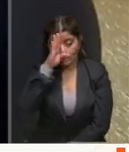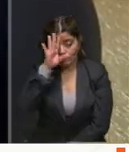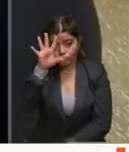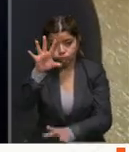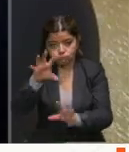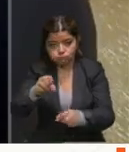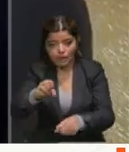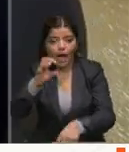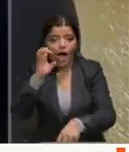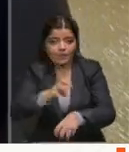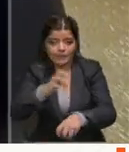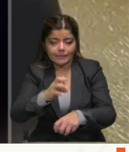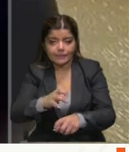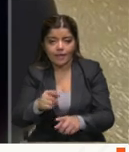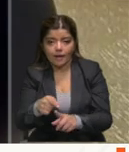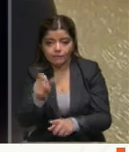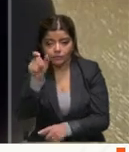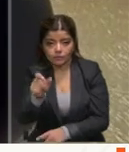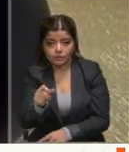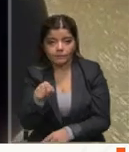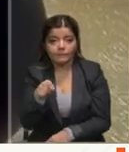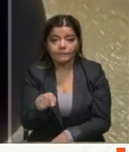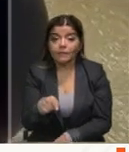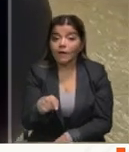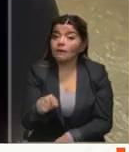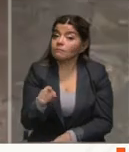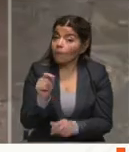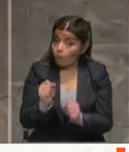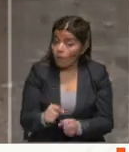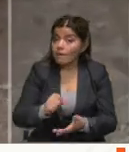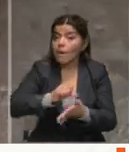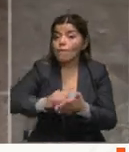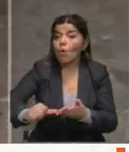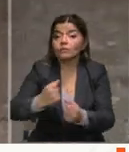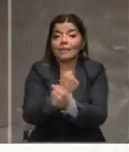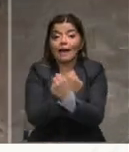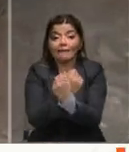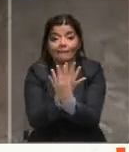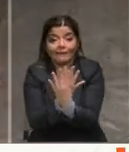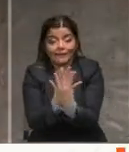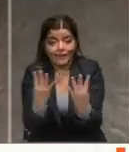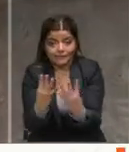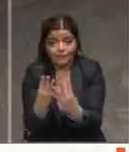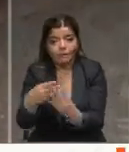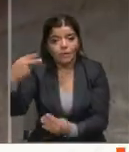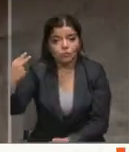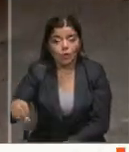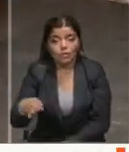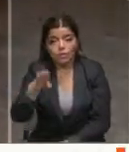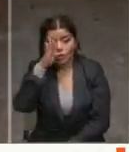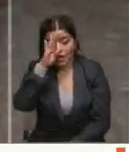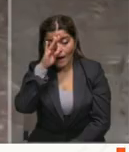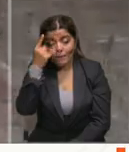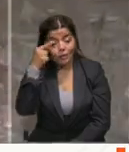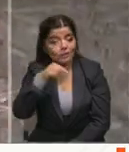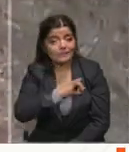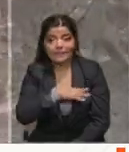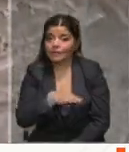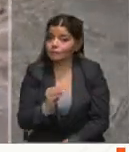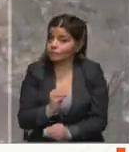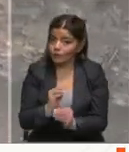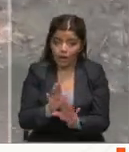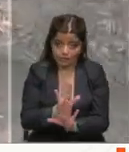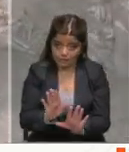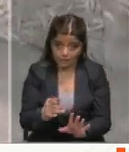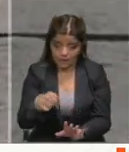A pesar que la ley estipula que pueden haber penas de cárcel para los dueños de los animales, esto en Chile aún no ha ocurrido. Y tal como